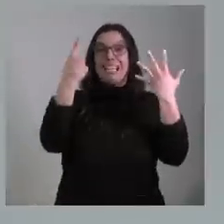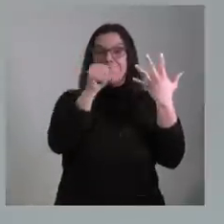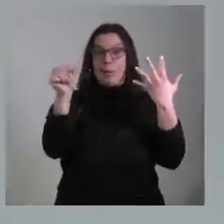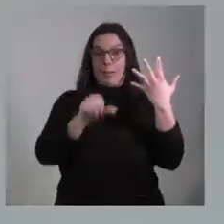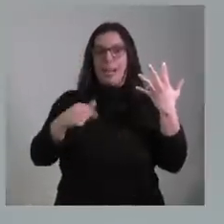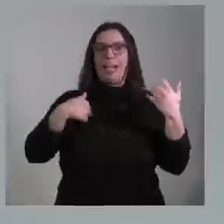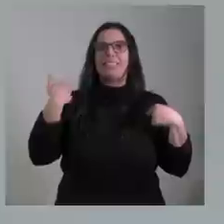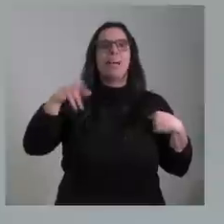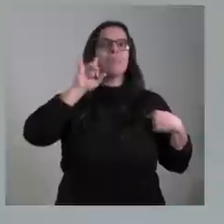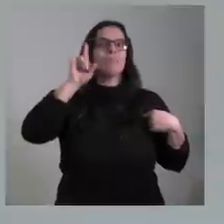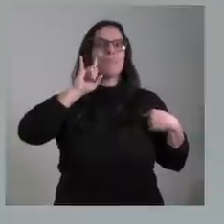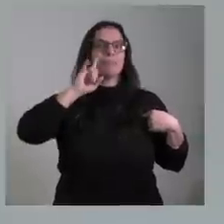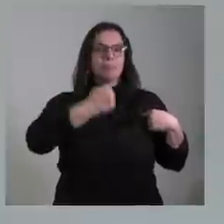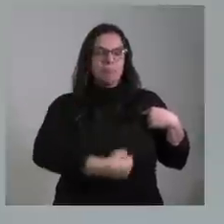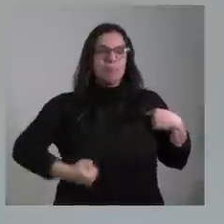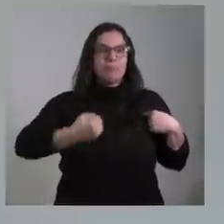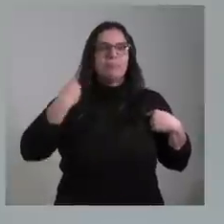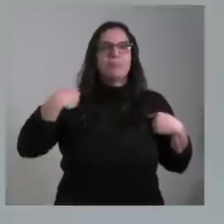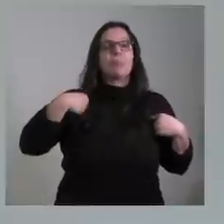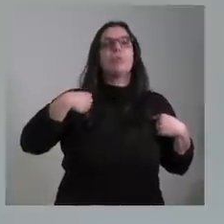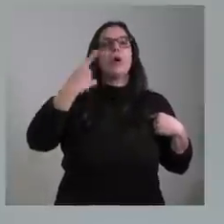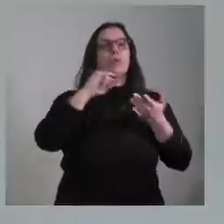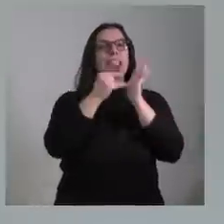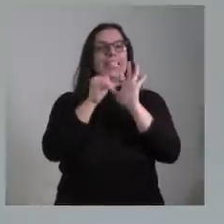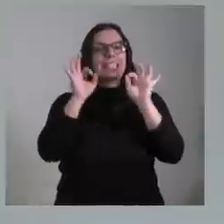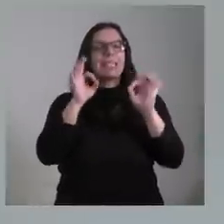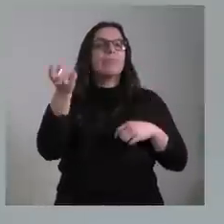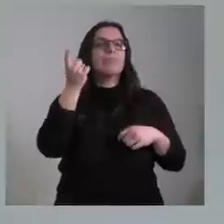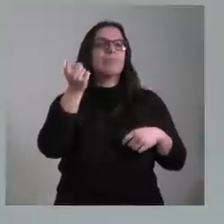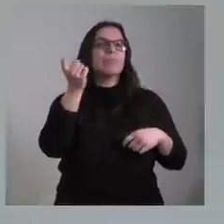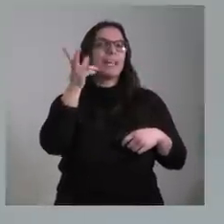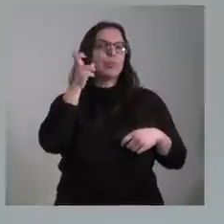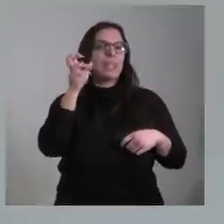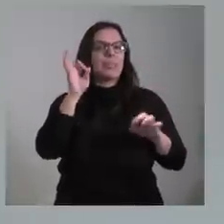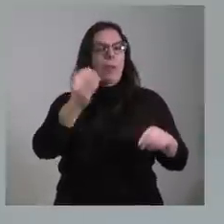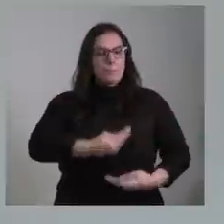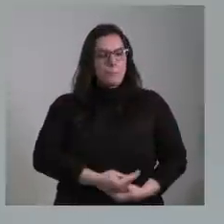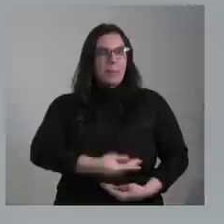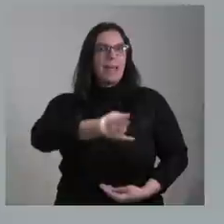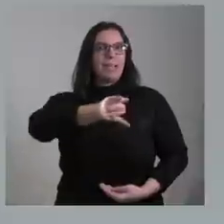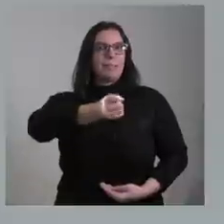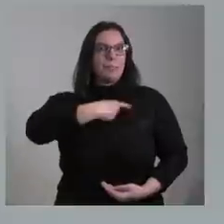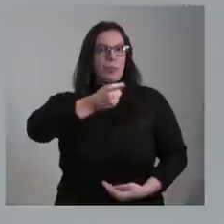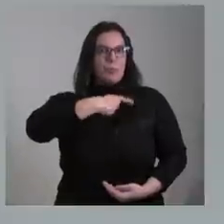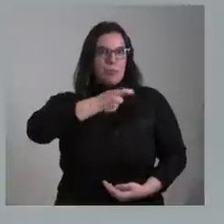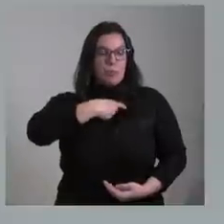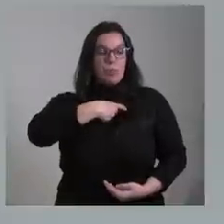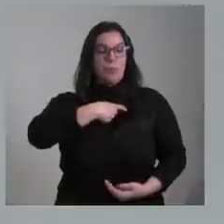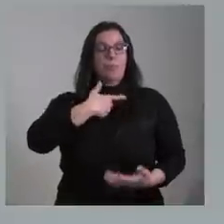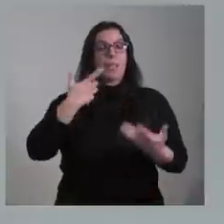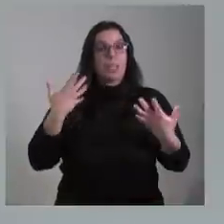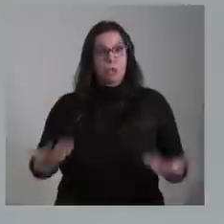se puede detectar con la técnica que se conoce como de dropper el latido fetal en el bebé no que está siendo gestado Entonces